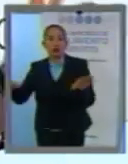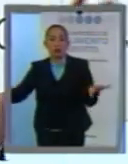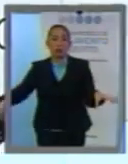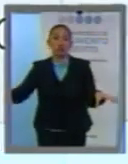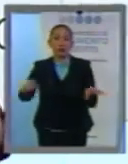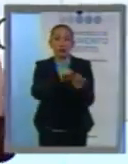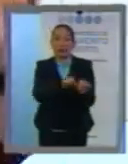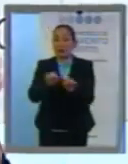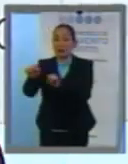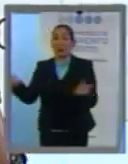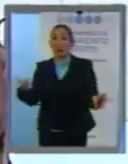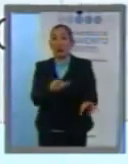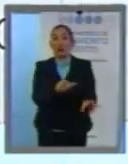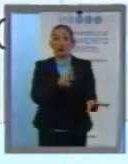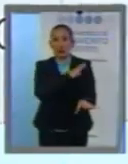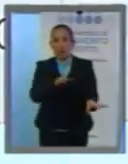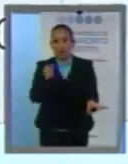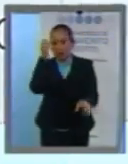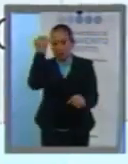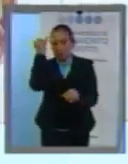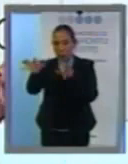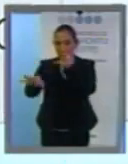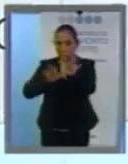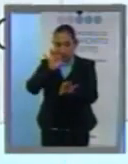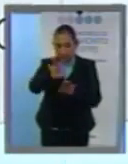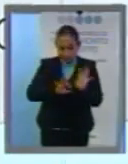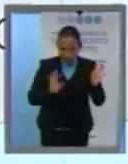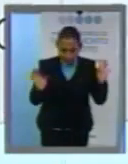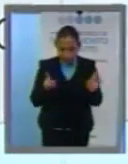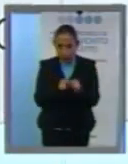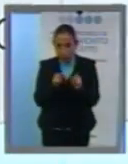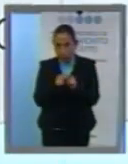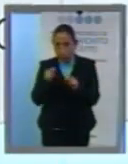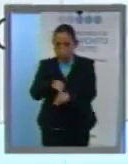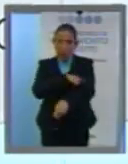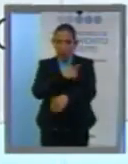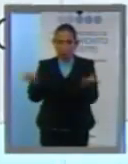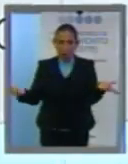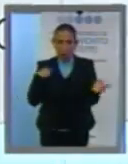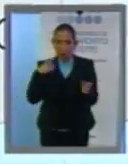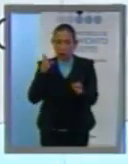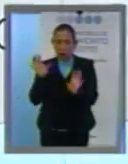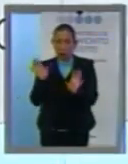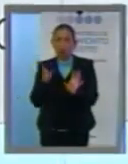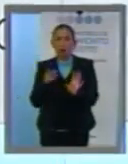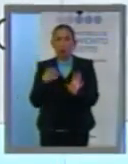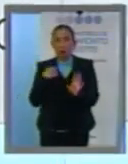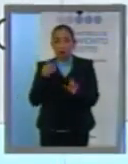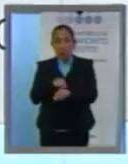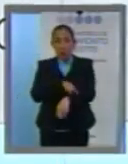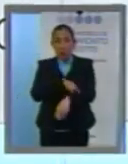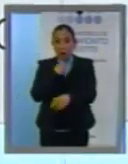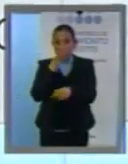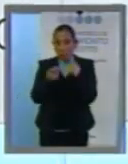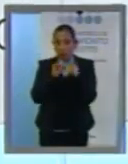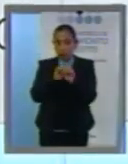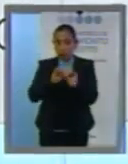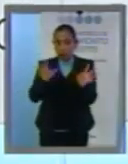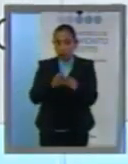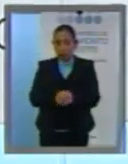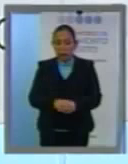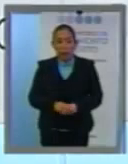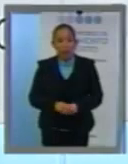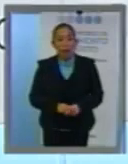términos muy, muy generales, son algunas de las ideas que rescato. Fueron mucho más amplias sus cortas intervenciones, pero sí fueron muy